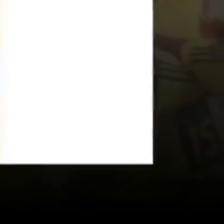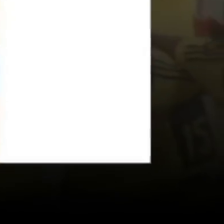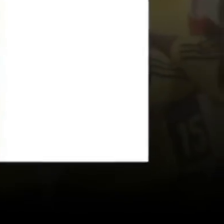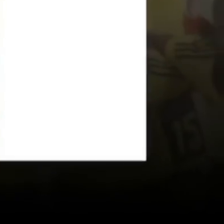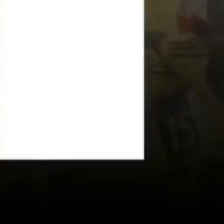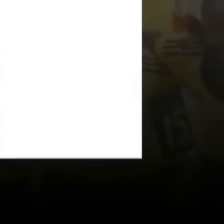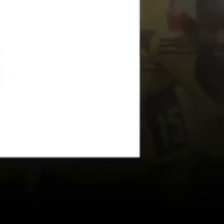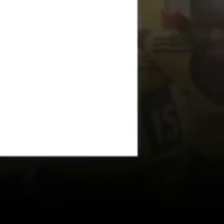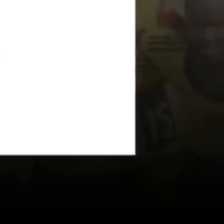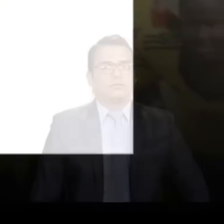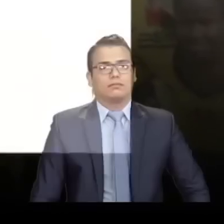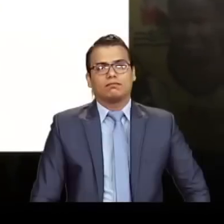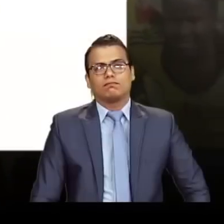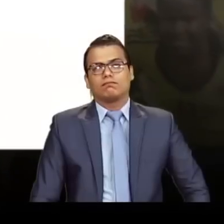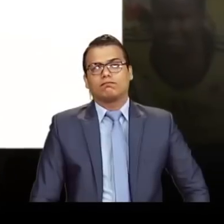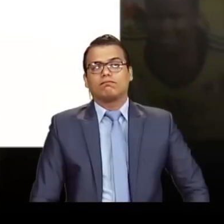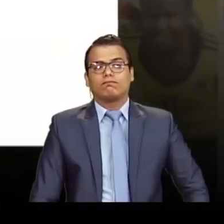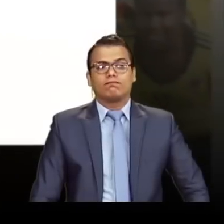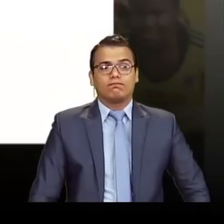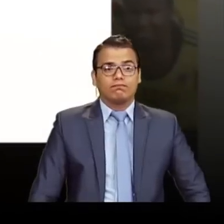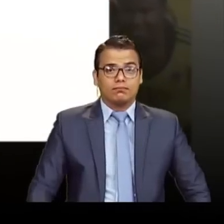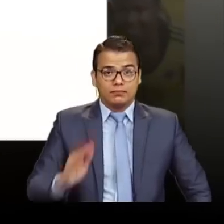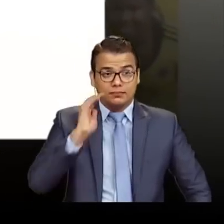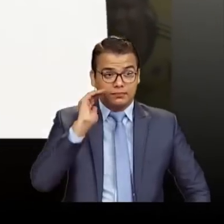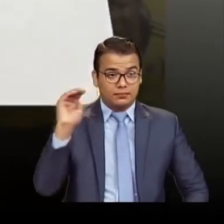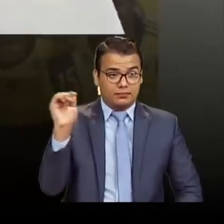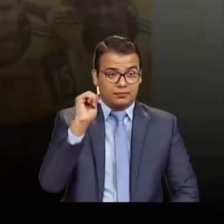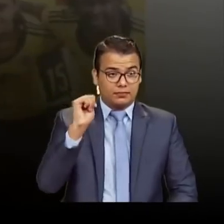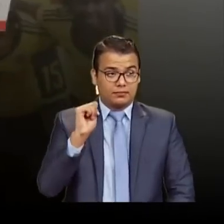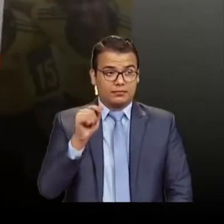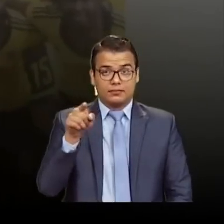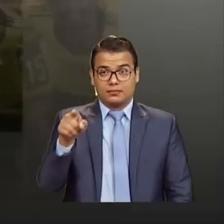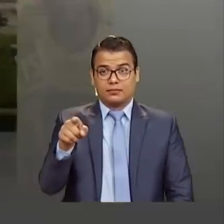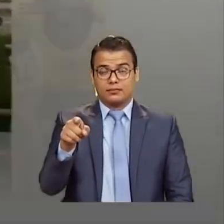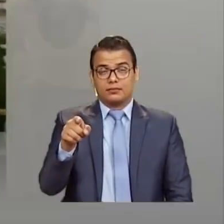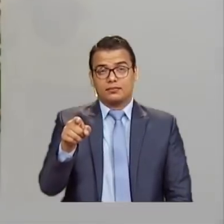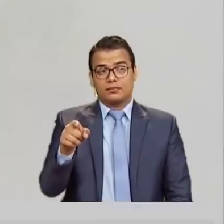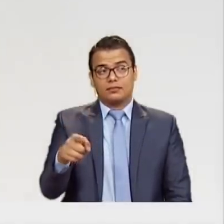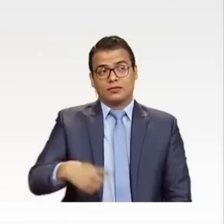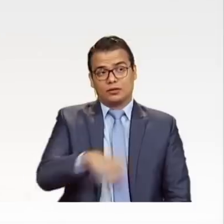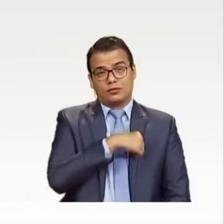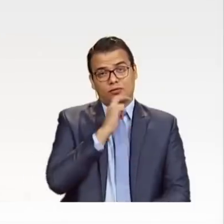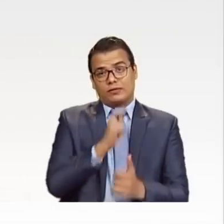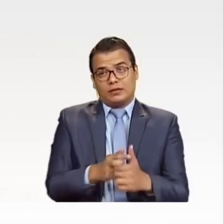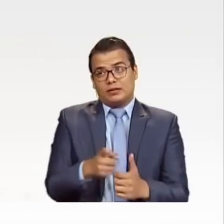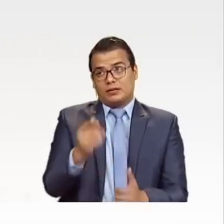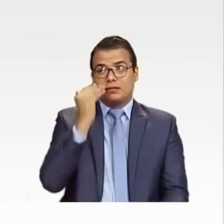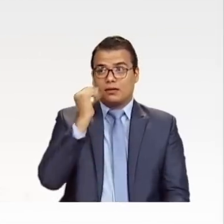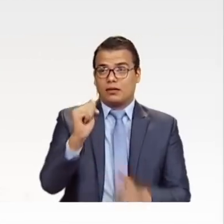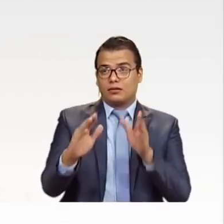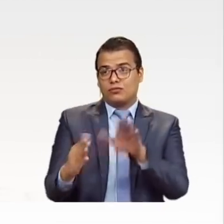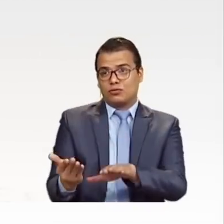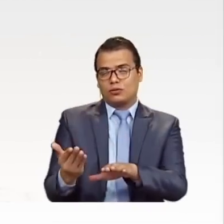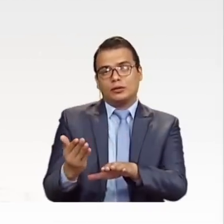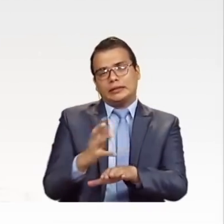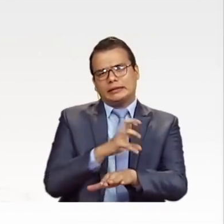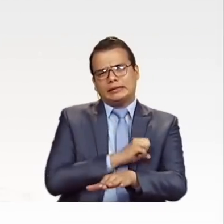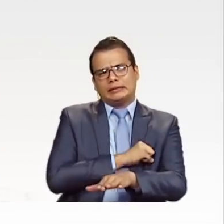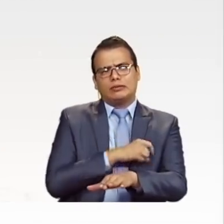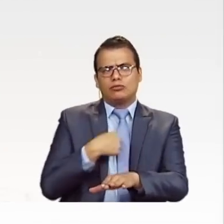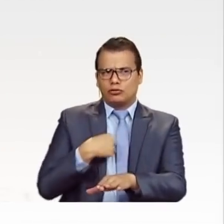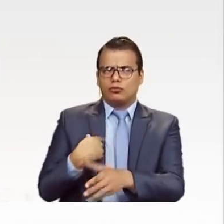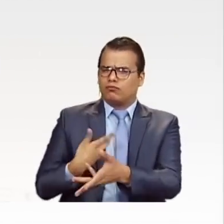Es difícil la situación la que estamos viviendo con la muerte de una compañera, en la cual también yo compartí mucho con ella.